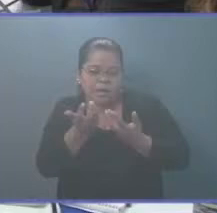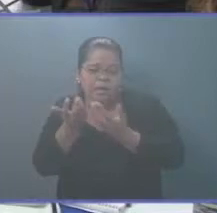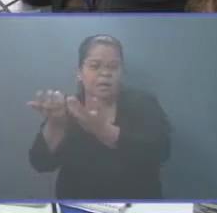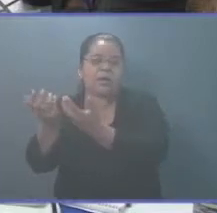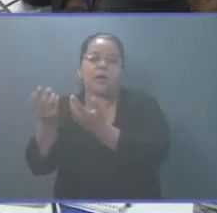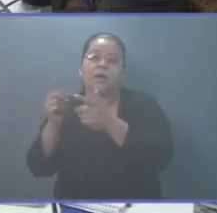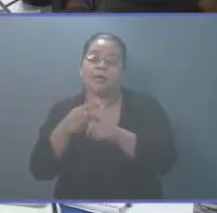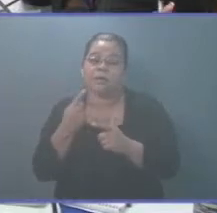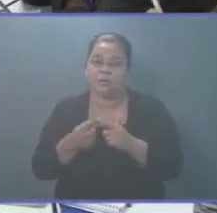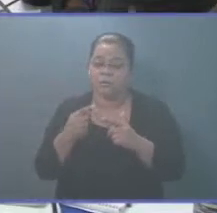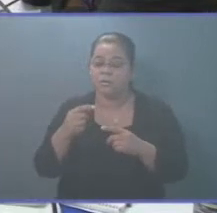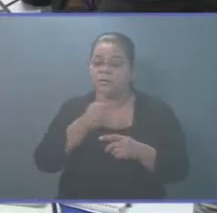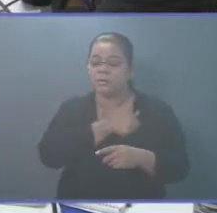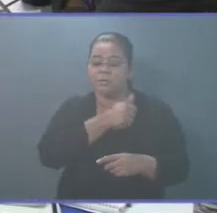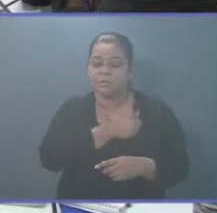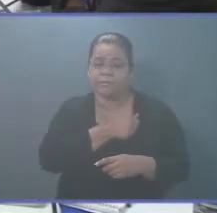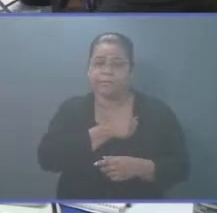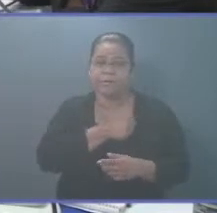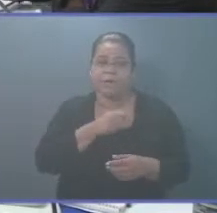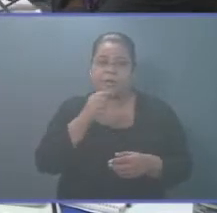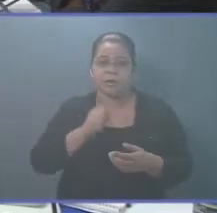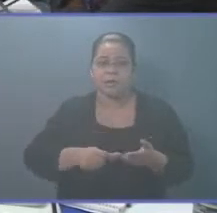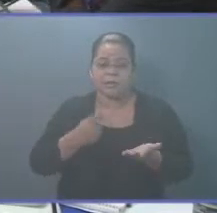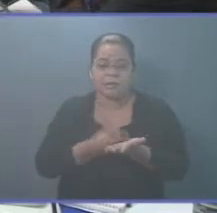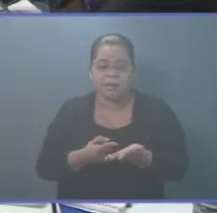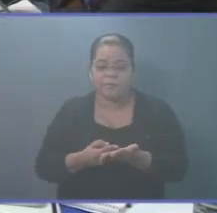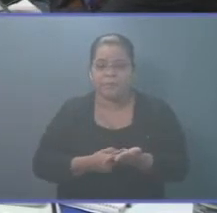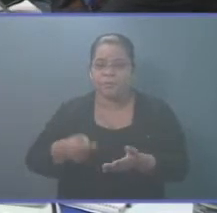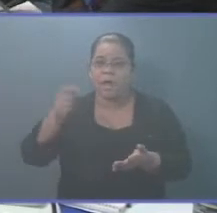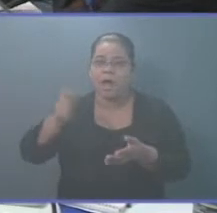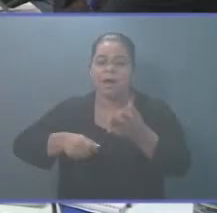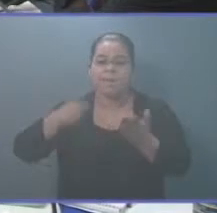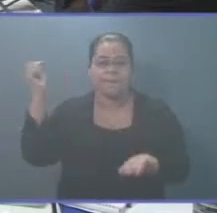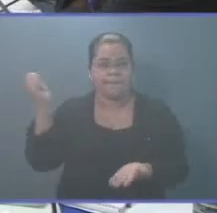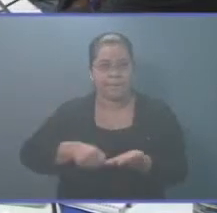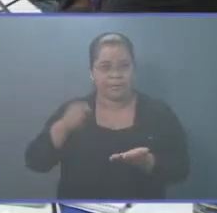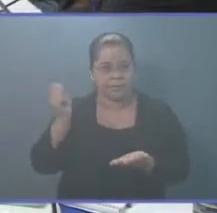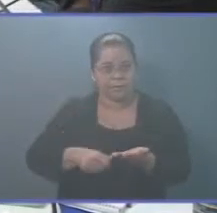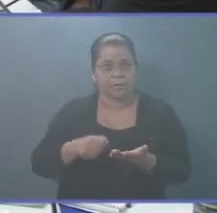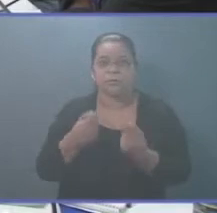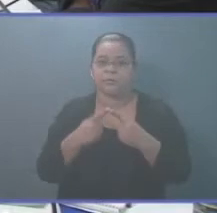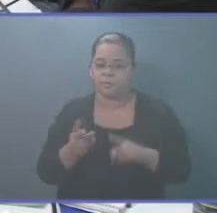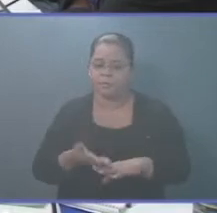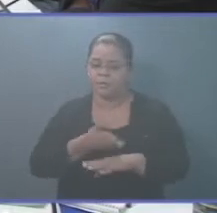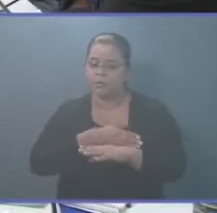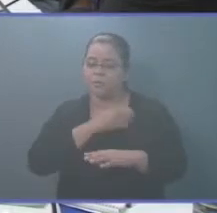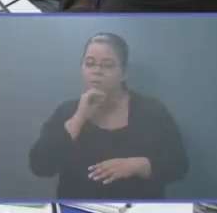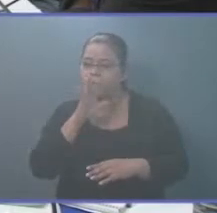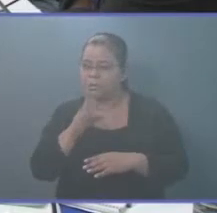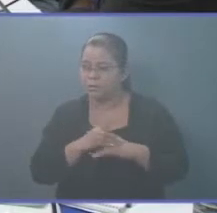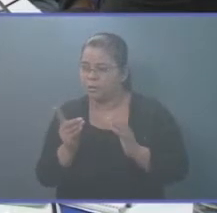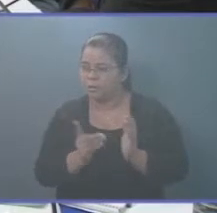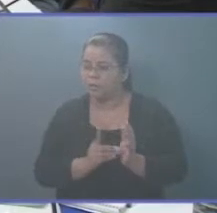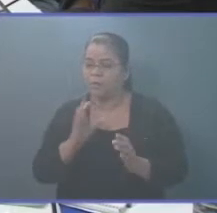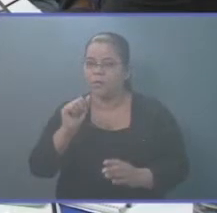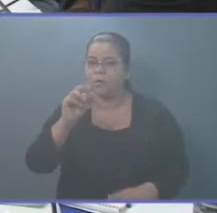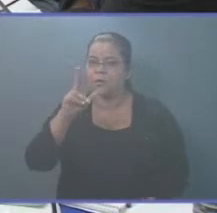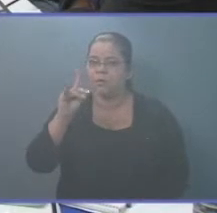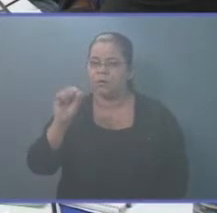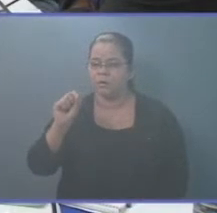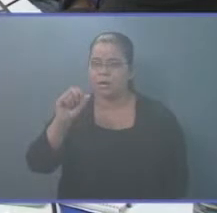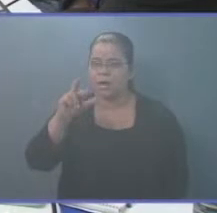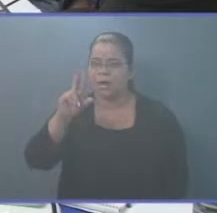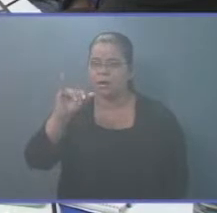competencia de los tribunales penales ordinarios. Pero lógicamente, con lo que acaba de decir el diputado Carlos Ruiz, en